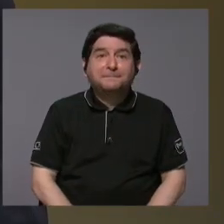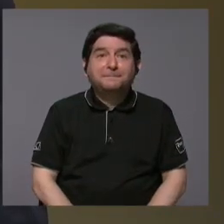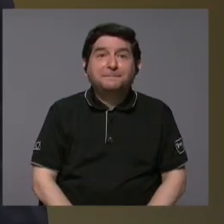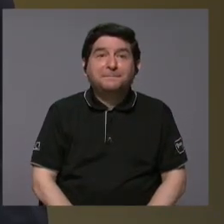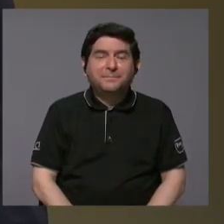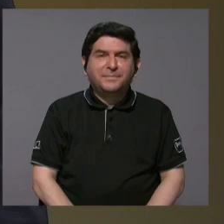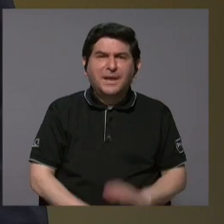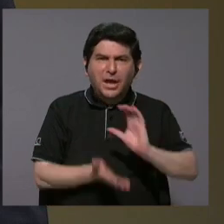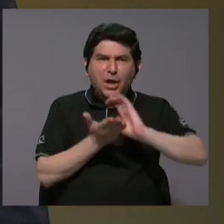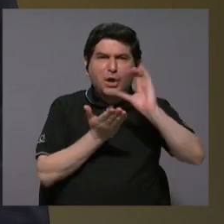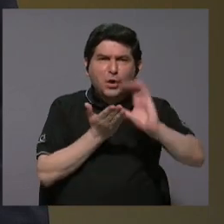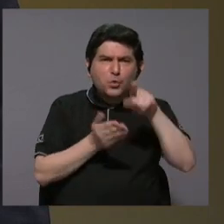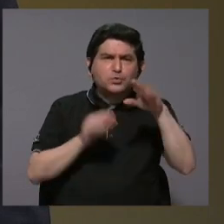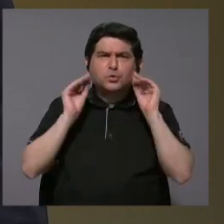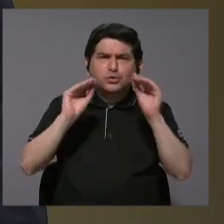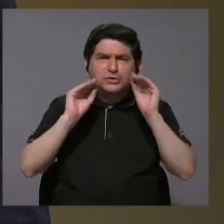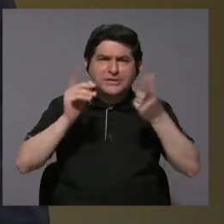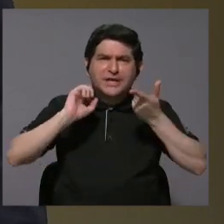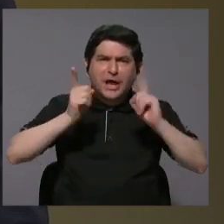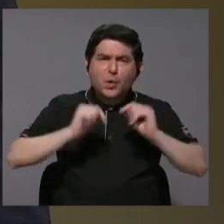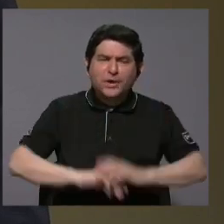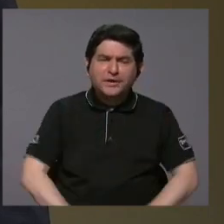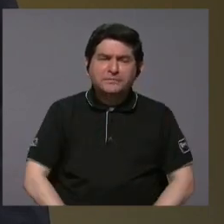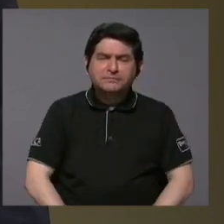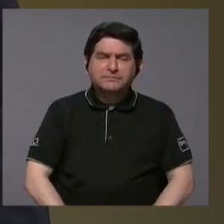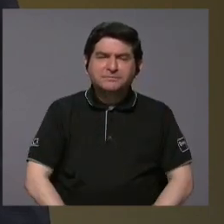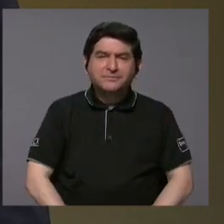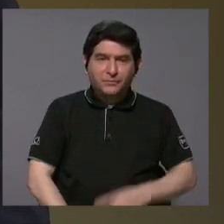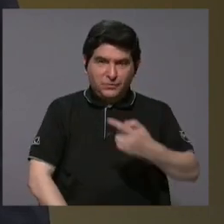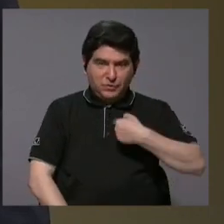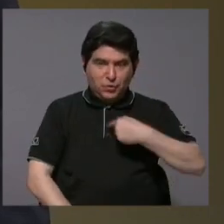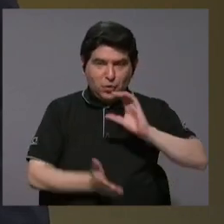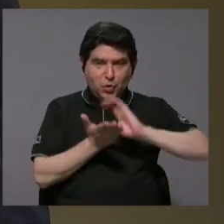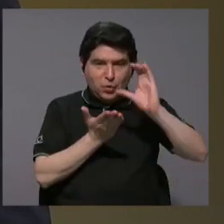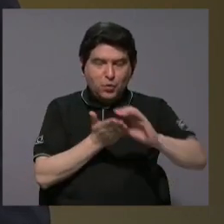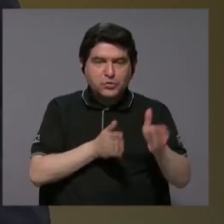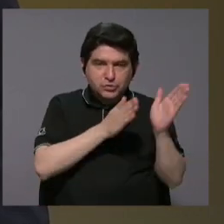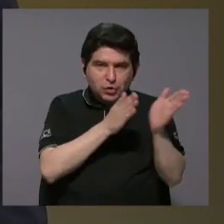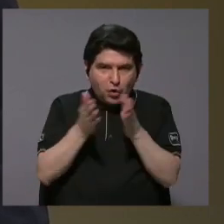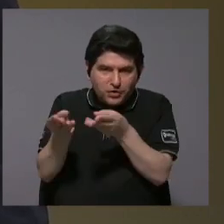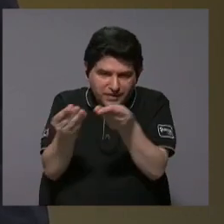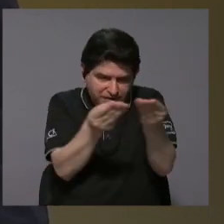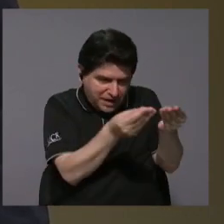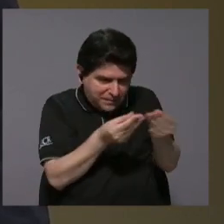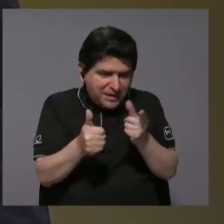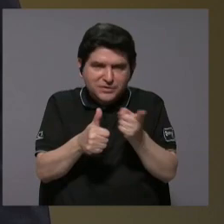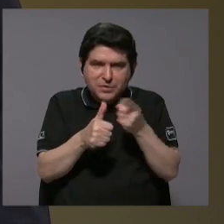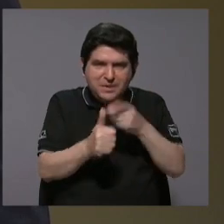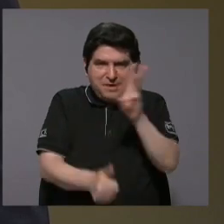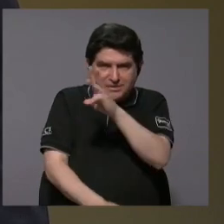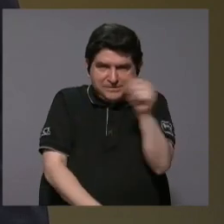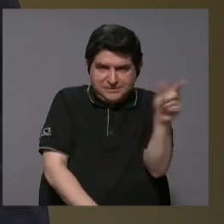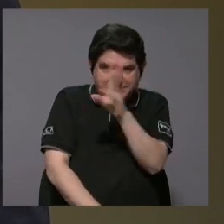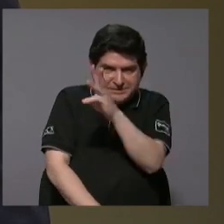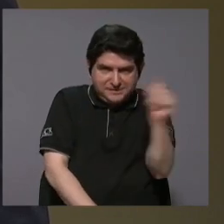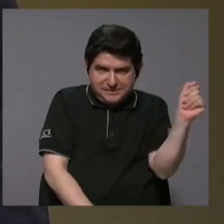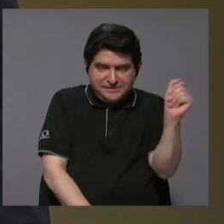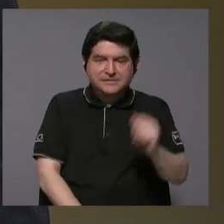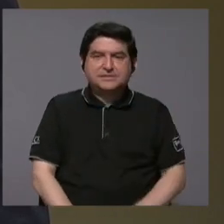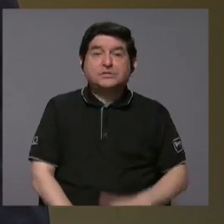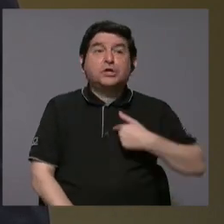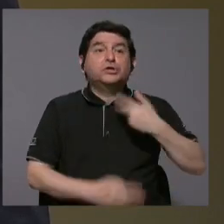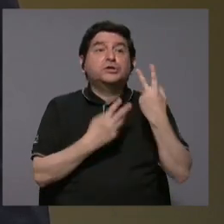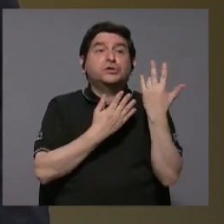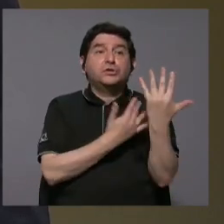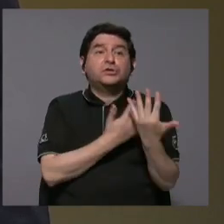¿De qué cursos está impartiendo en...? Ah, bueno, estoy dando el curso de ordenamiento territorial los primeros semestres. Espero que el